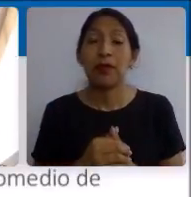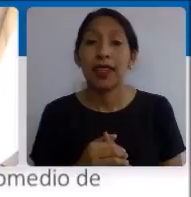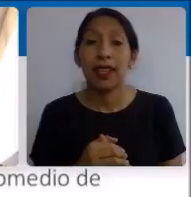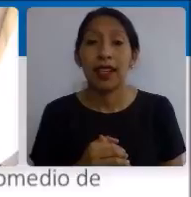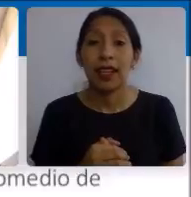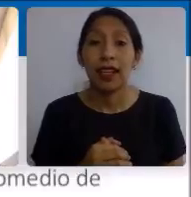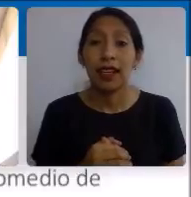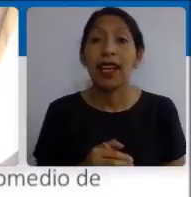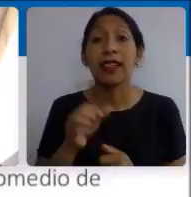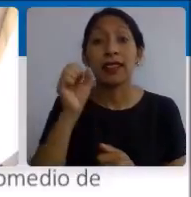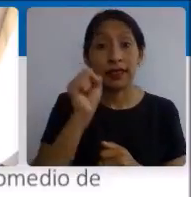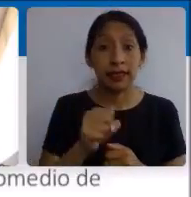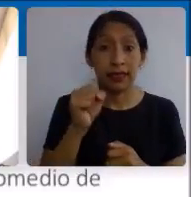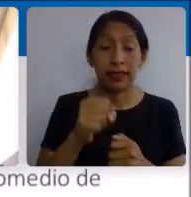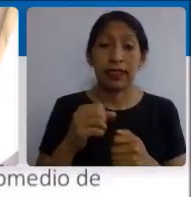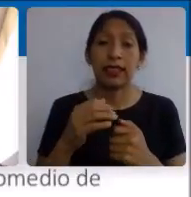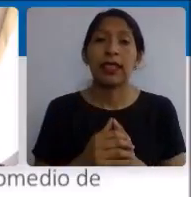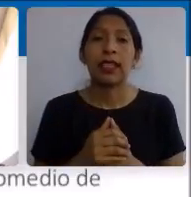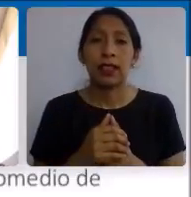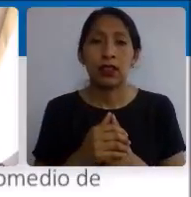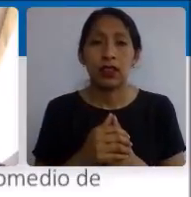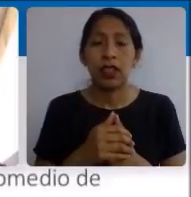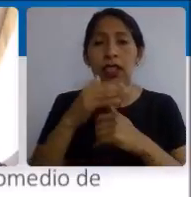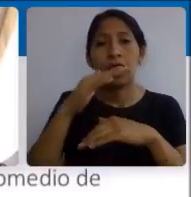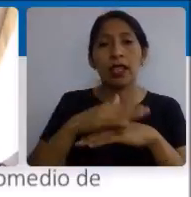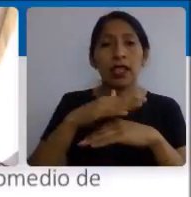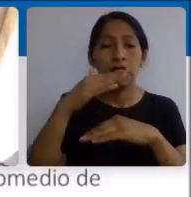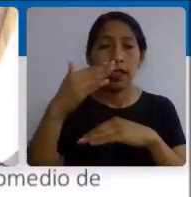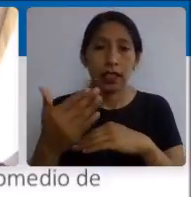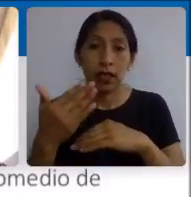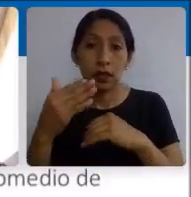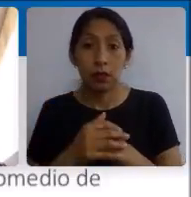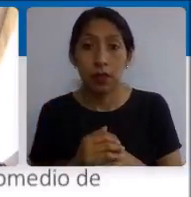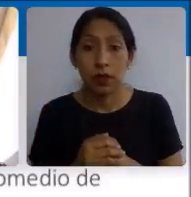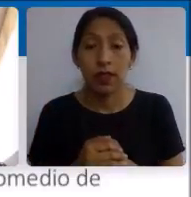Sí hay una tendencia, después, sobre todo después